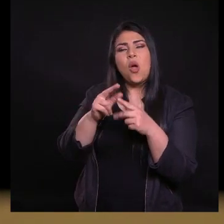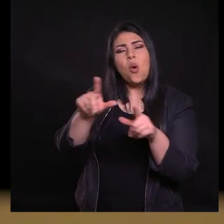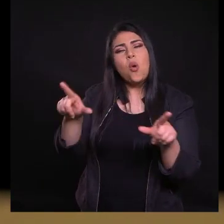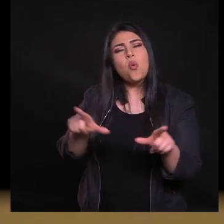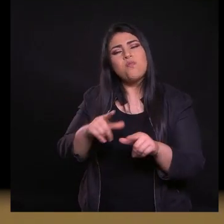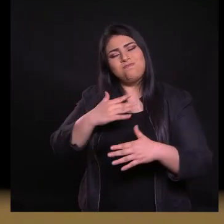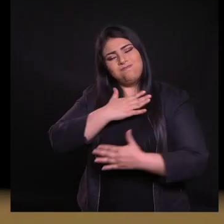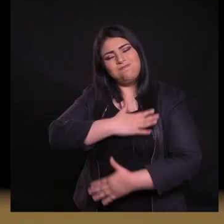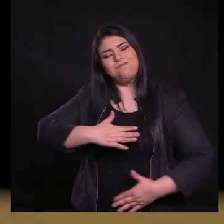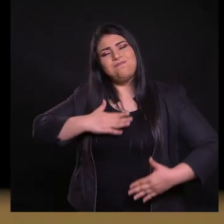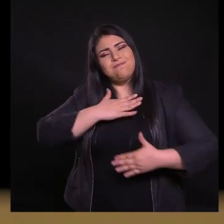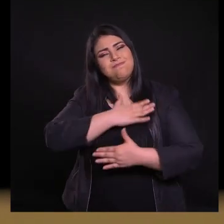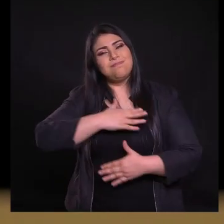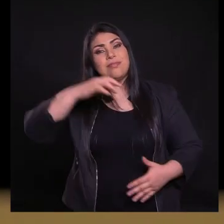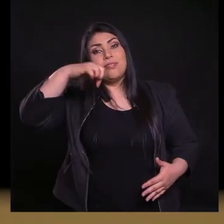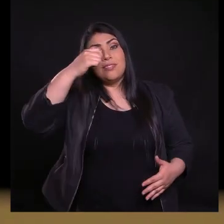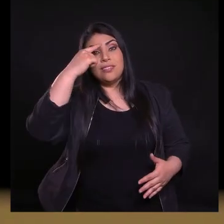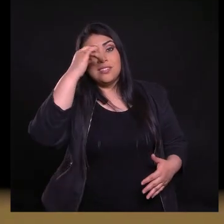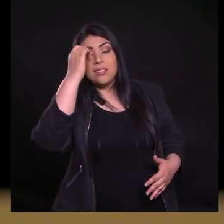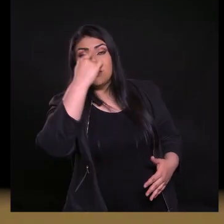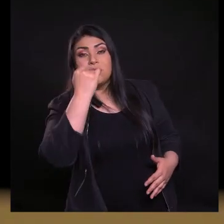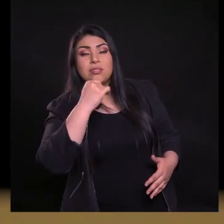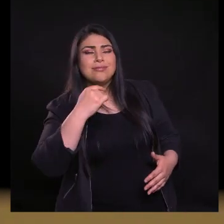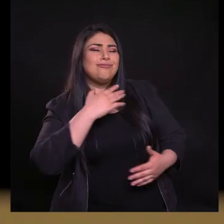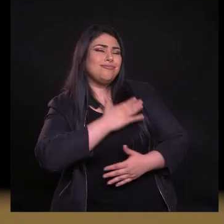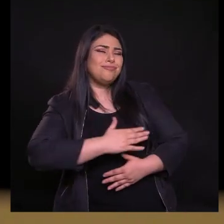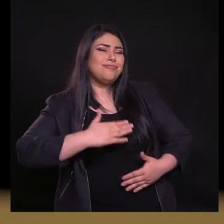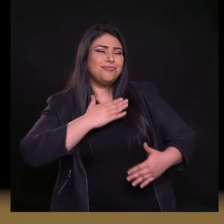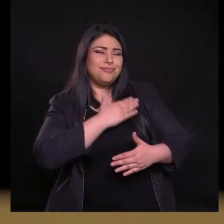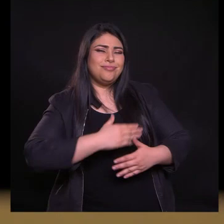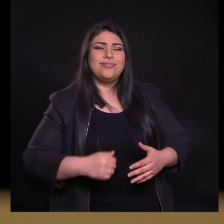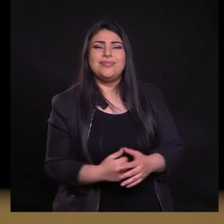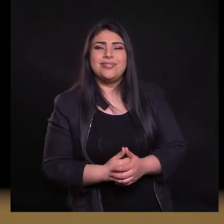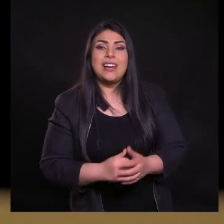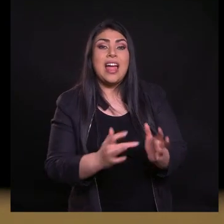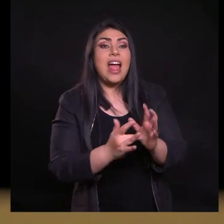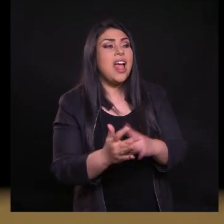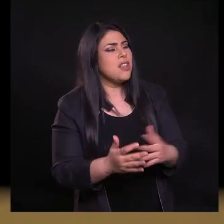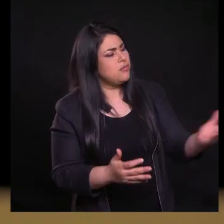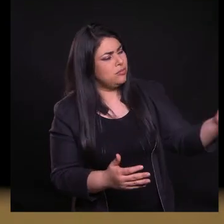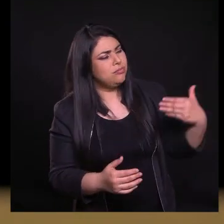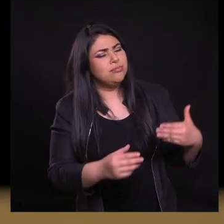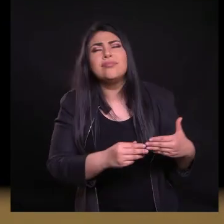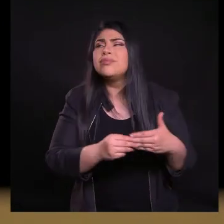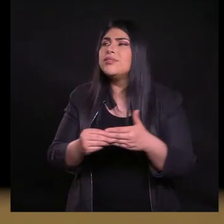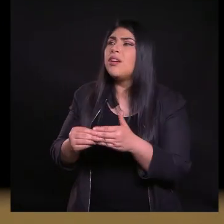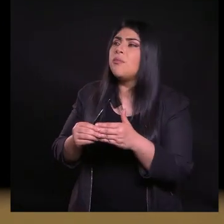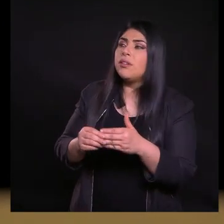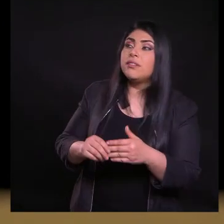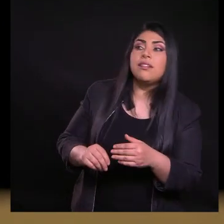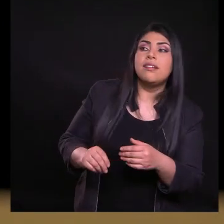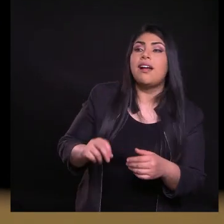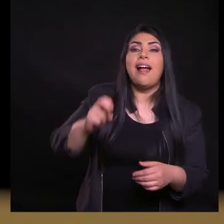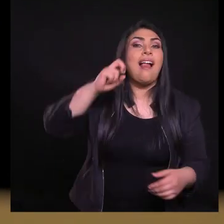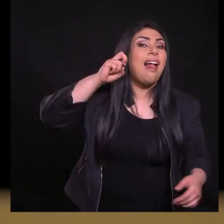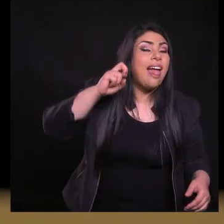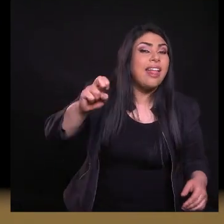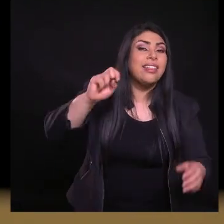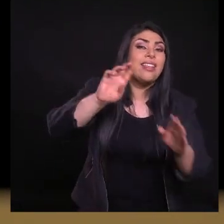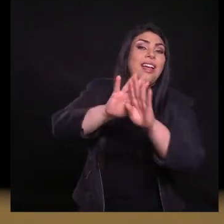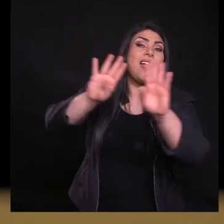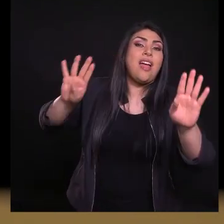tú te acercas a jesús él te muestra la puerta correcta por la cual debes ingresar